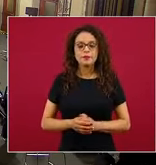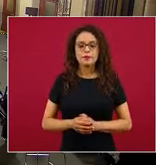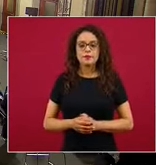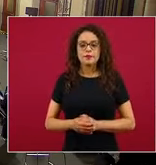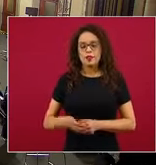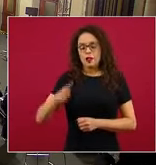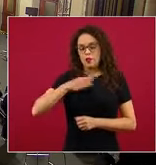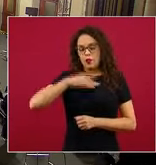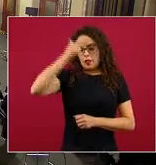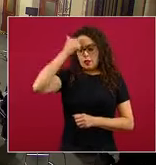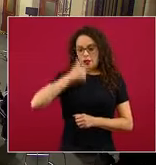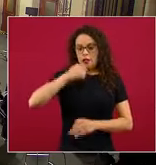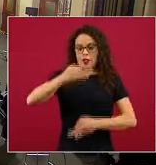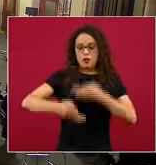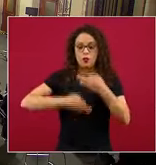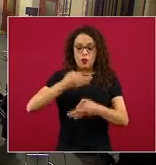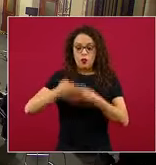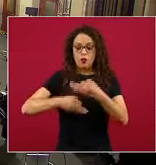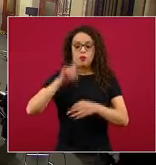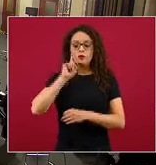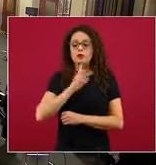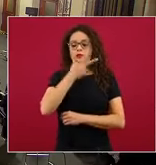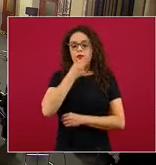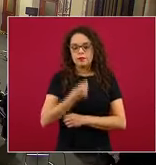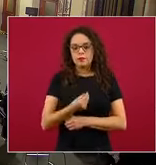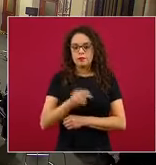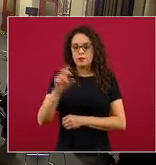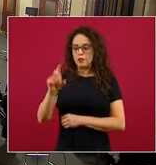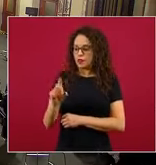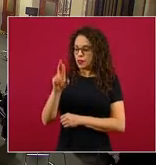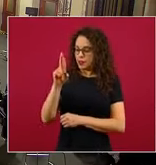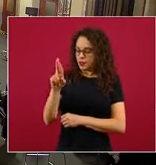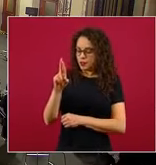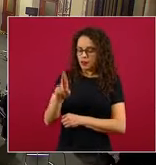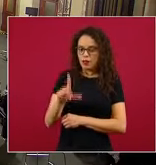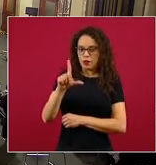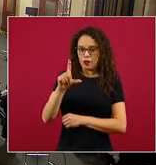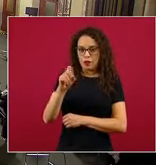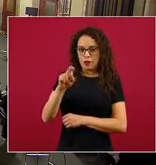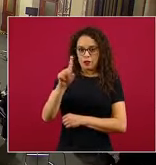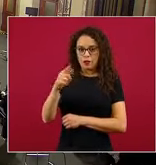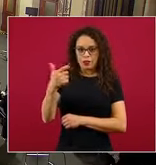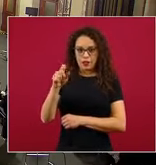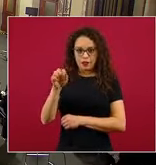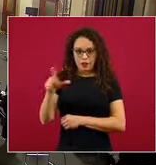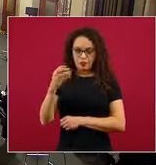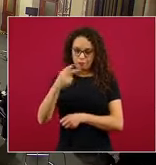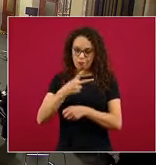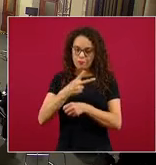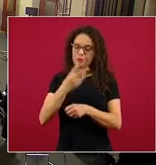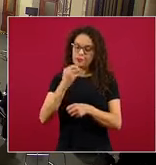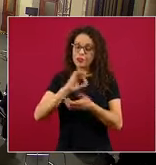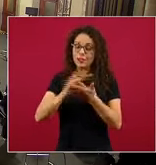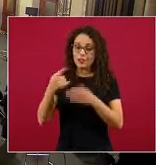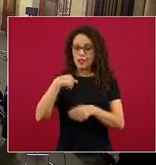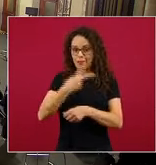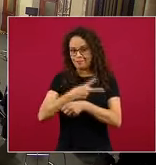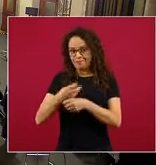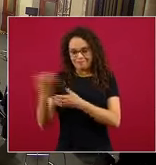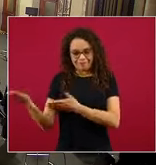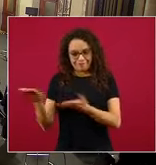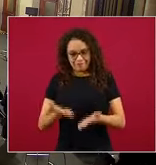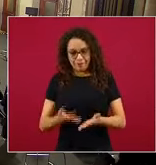Muy buenas noches a todas y a todos. Doctor Hugo López-Gatell, muchas gracias por la invitación. Pues como todas y todos